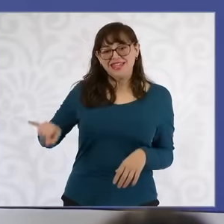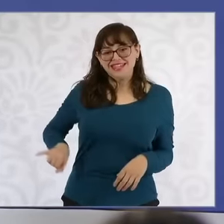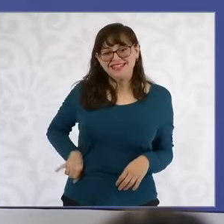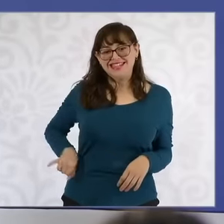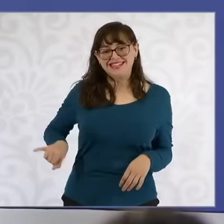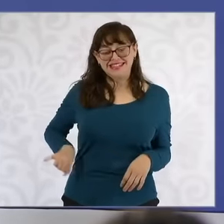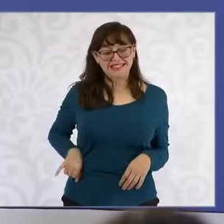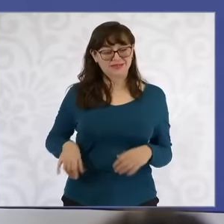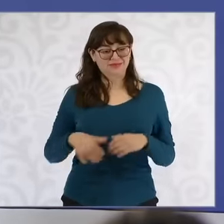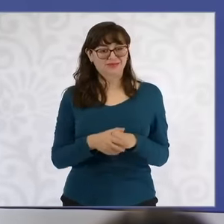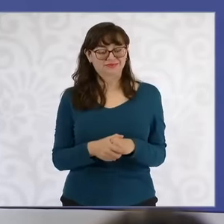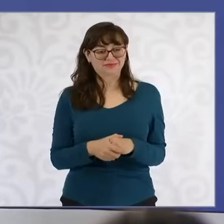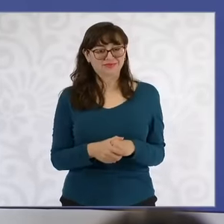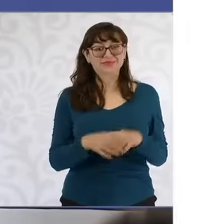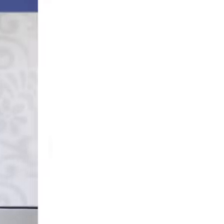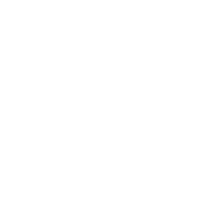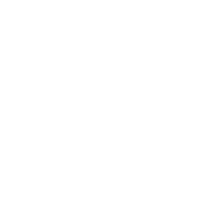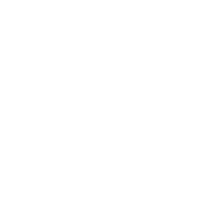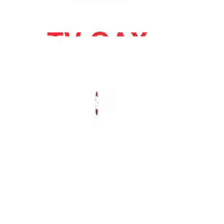Mexicanos contra la Corrupción.